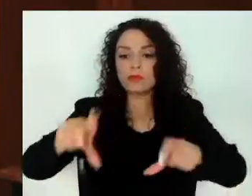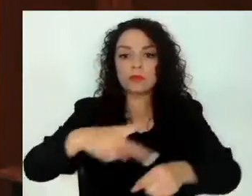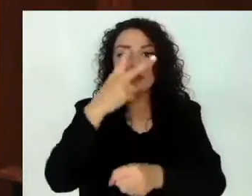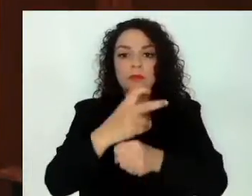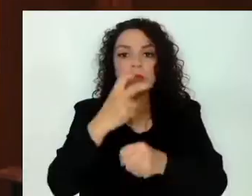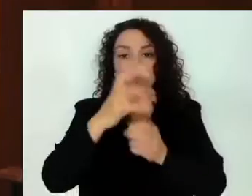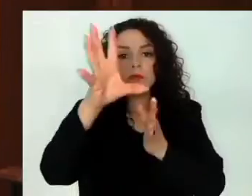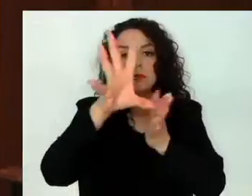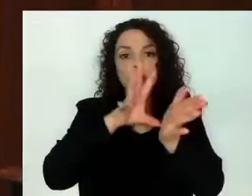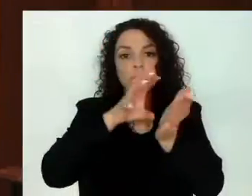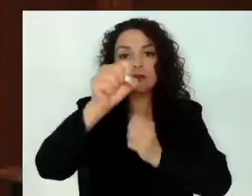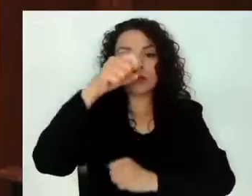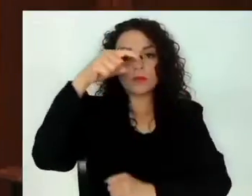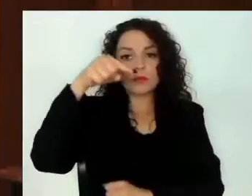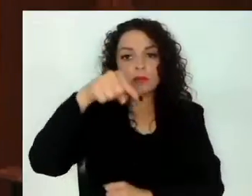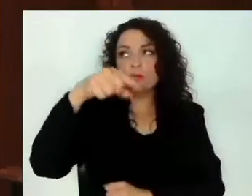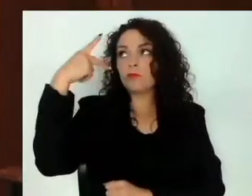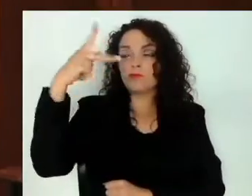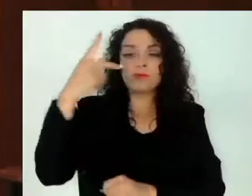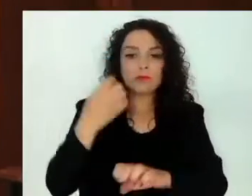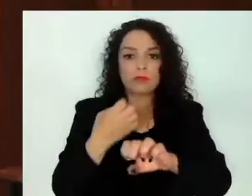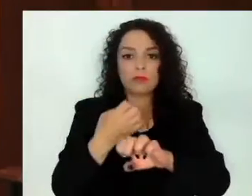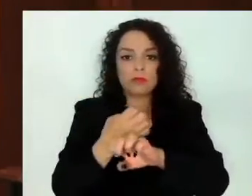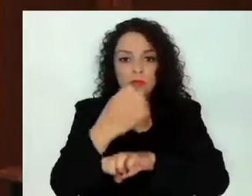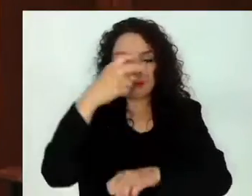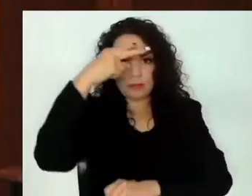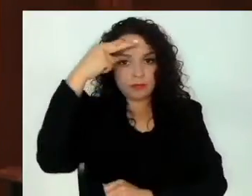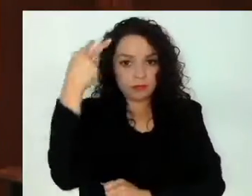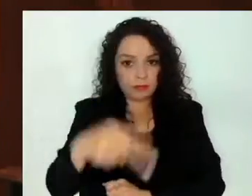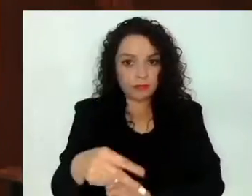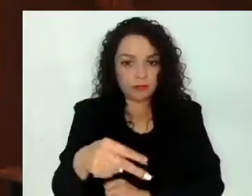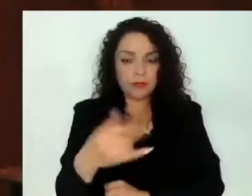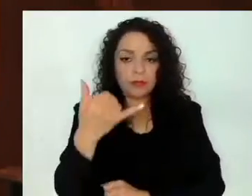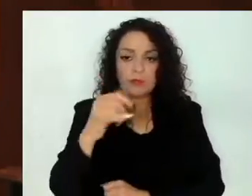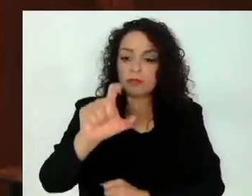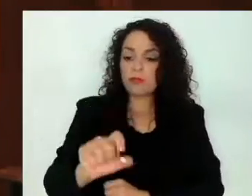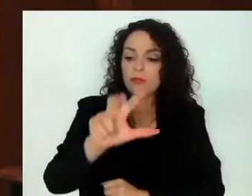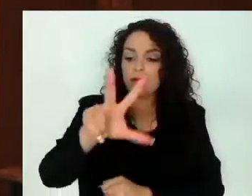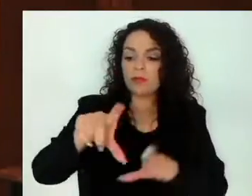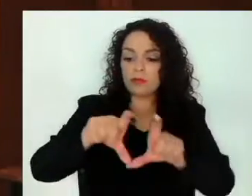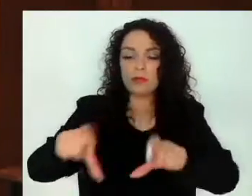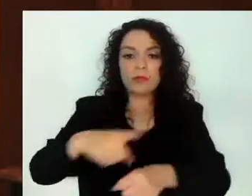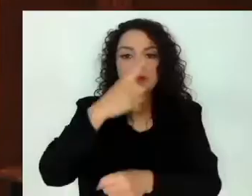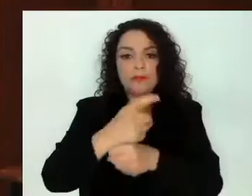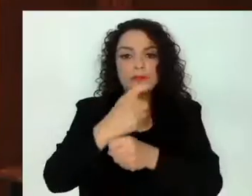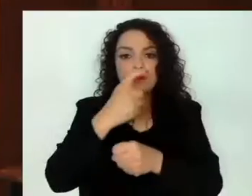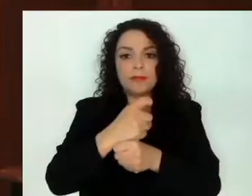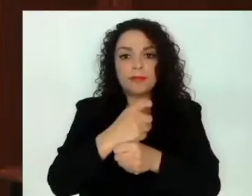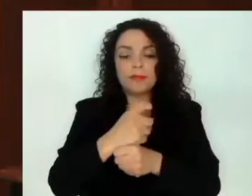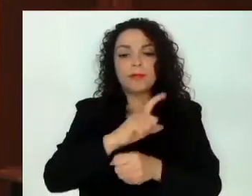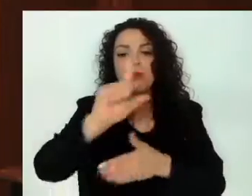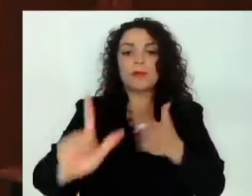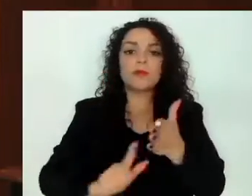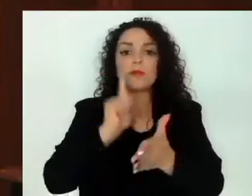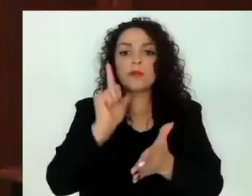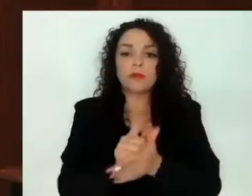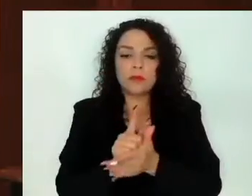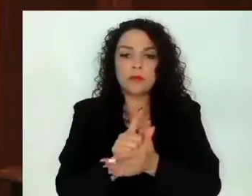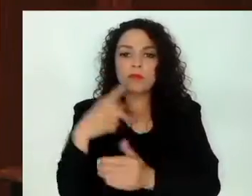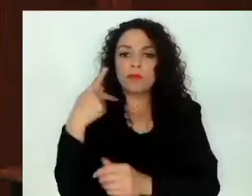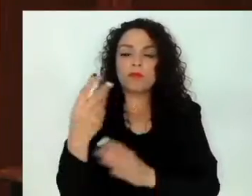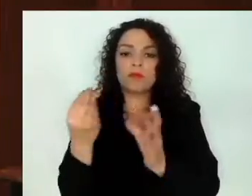Constitución Política del Estado Libre y Soberano de México y 28 de la fracción primera de la Ley Orgánica del